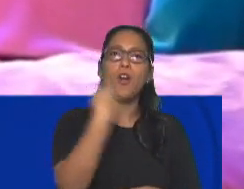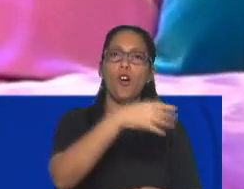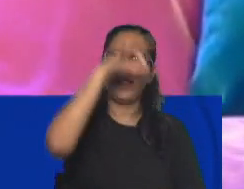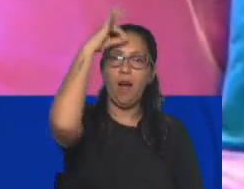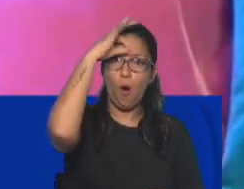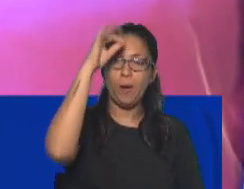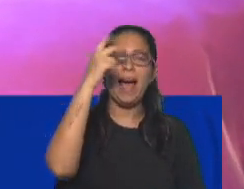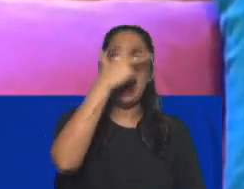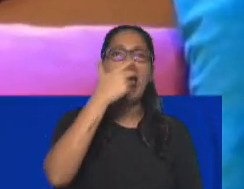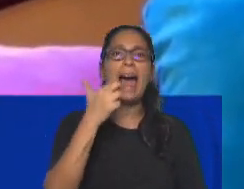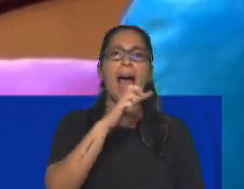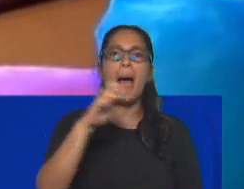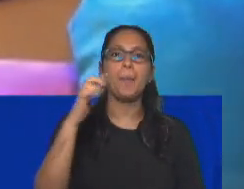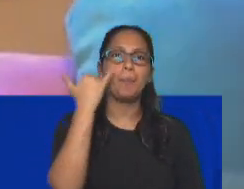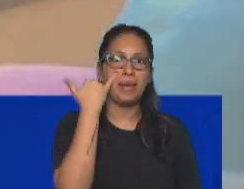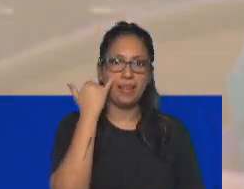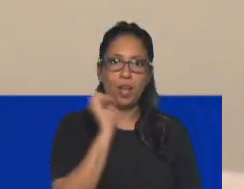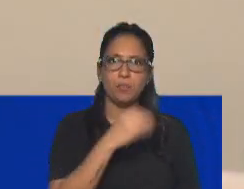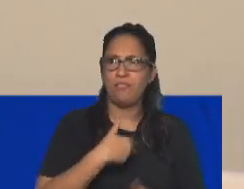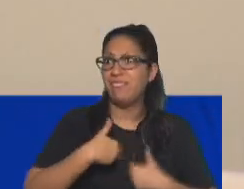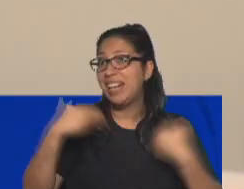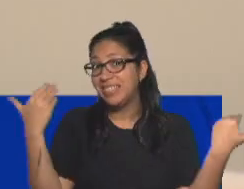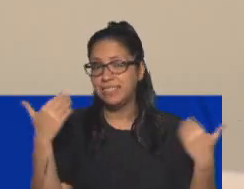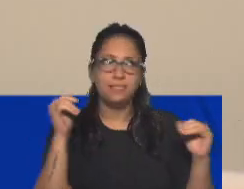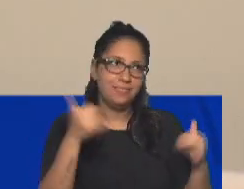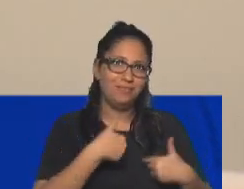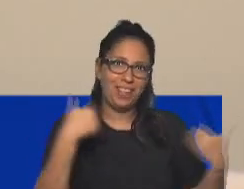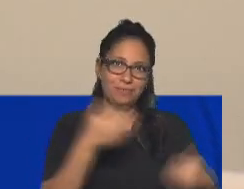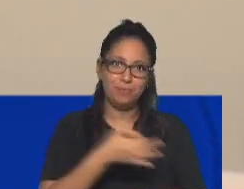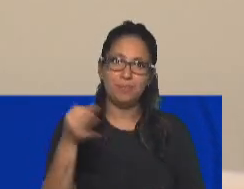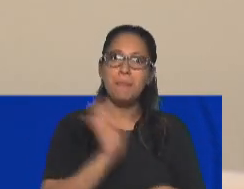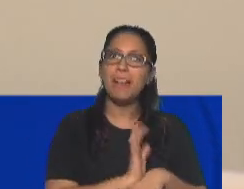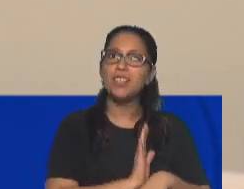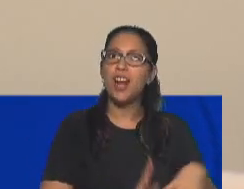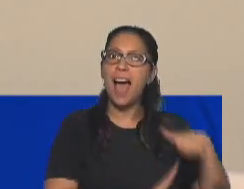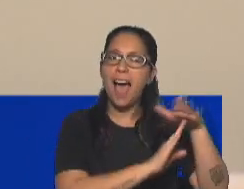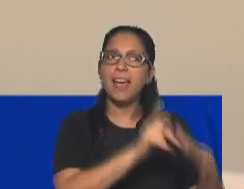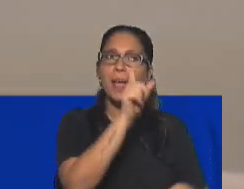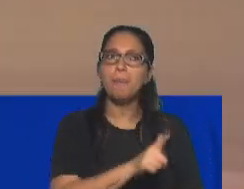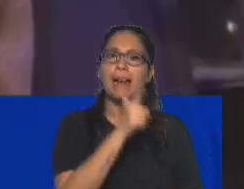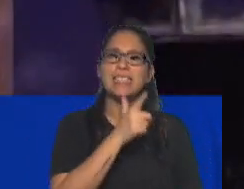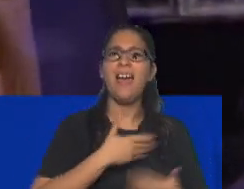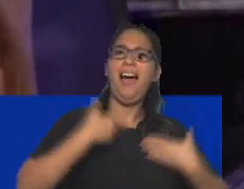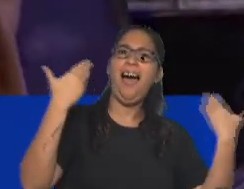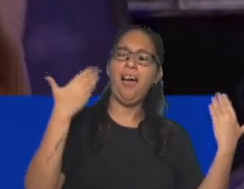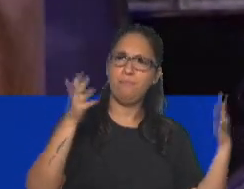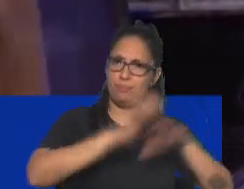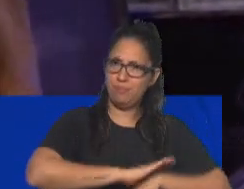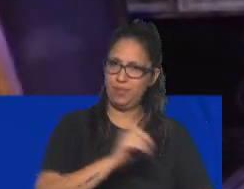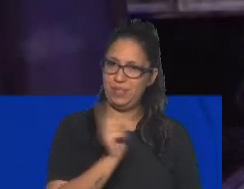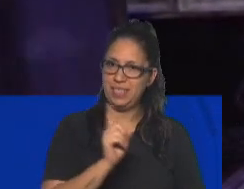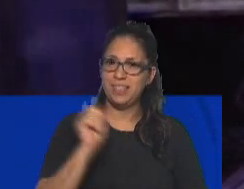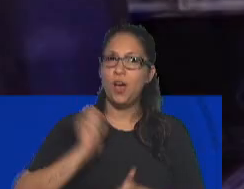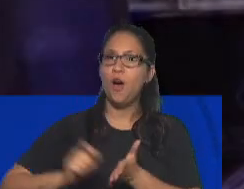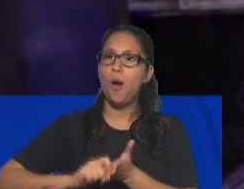es otra obra. ¿Está feliz? Sí, estoy feliz, claro, exactamente. El personaje mío parece que sí, pero no tanto. Es una obra de